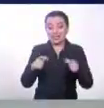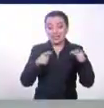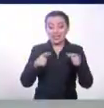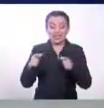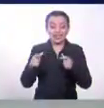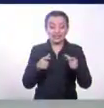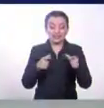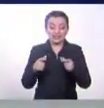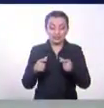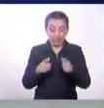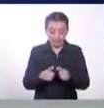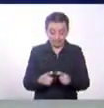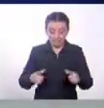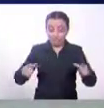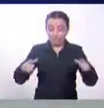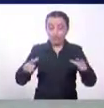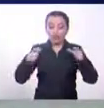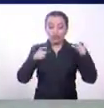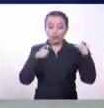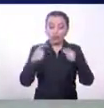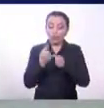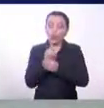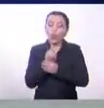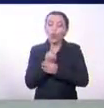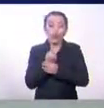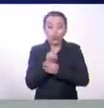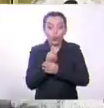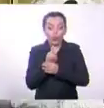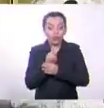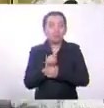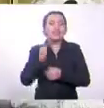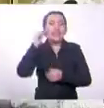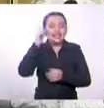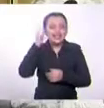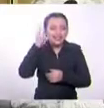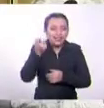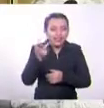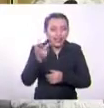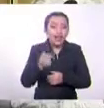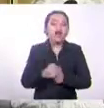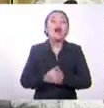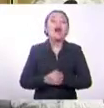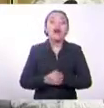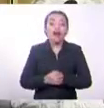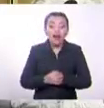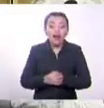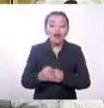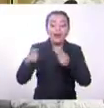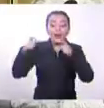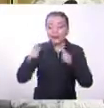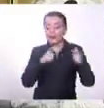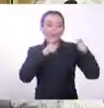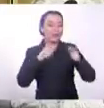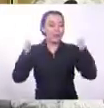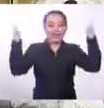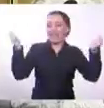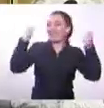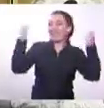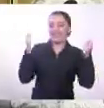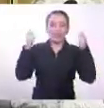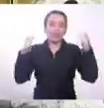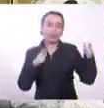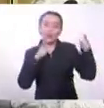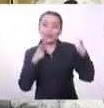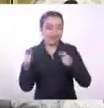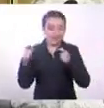plato que tiene un pastel y una vela. ¡Cumpleaños, Luis! Muy bien. Eso, imagínate, o sea, con la imagen nosotros traducimos